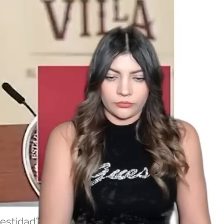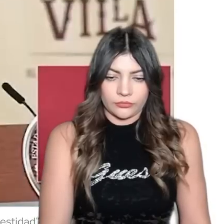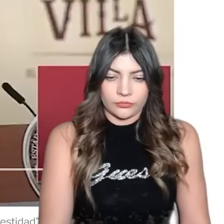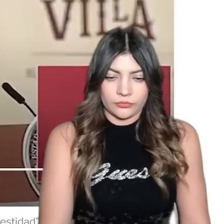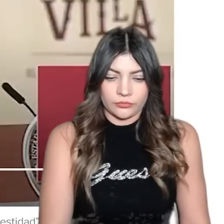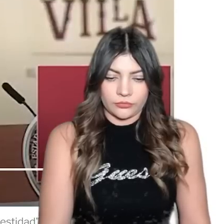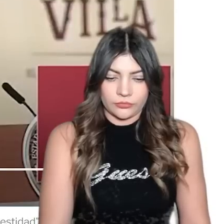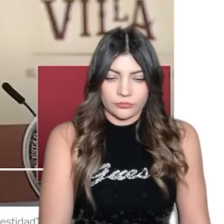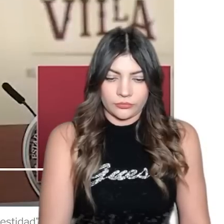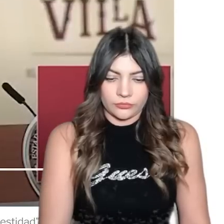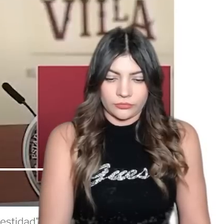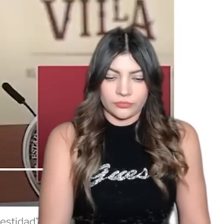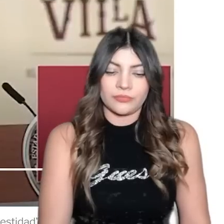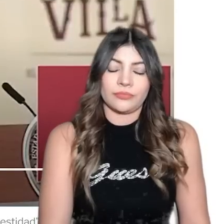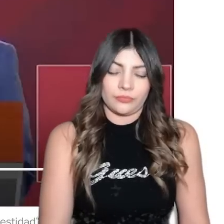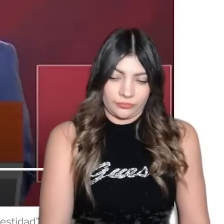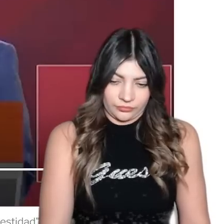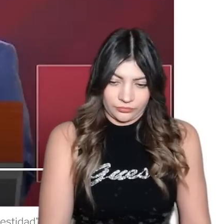no es Andrés Manuel,